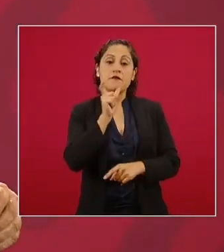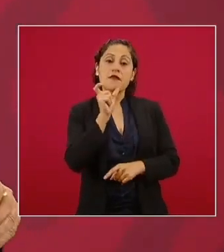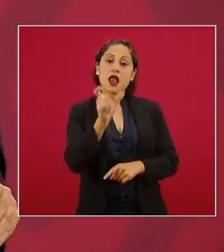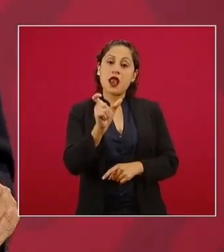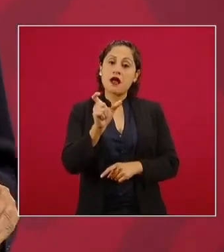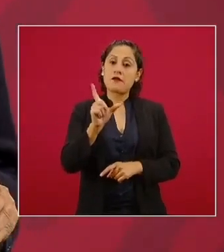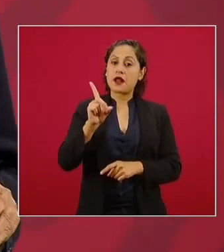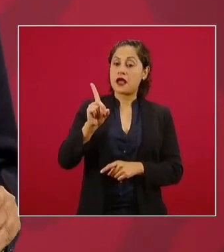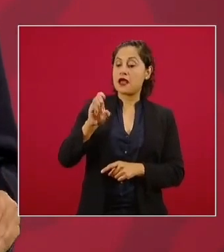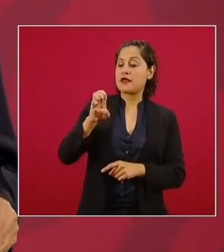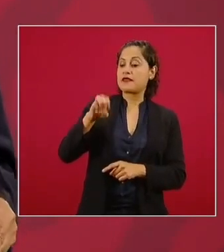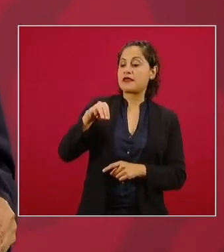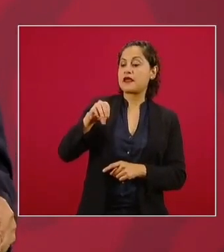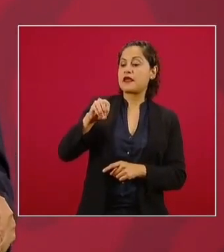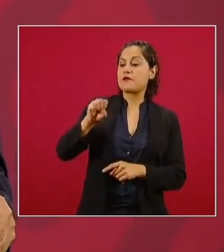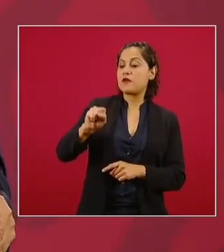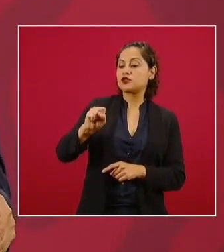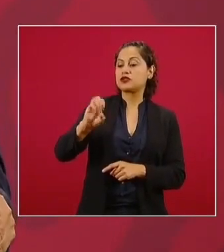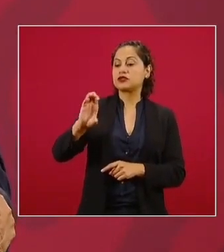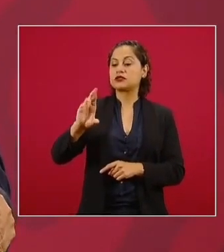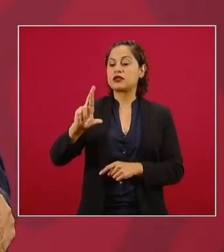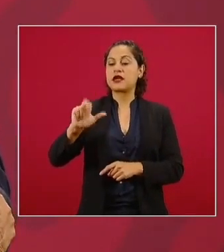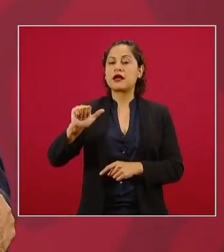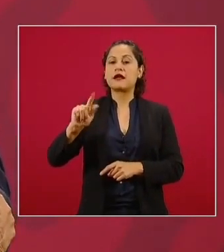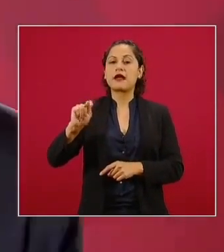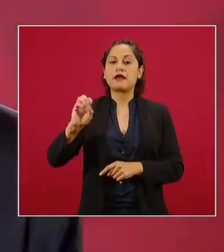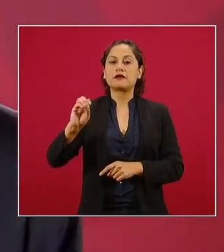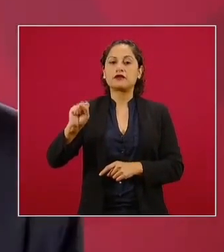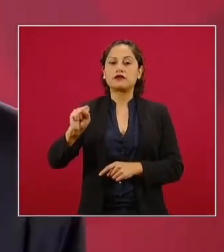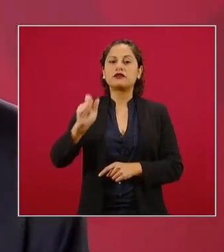demos y kratos.